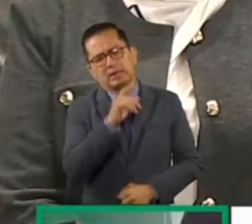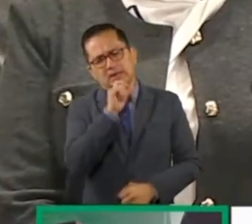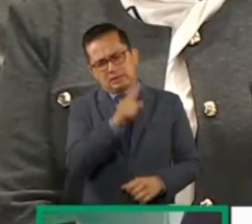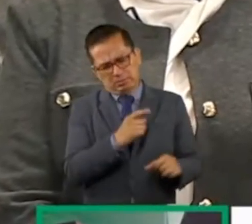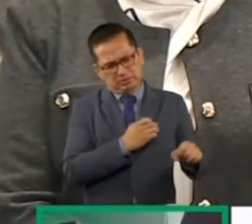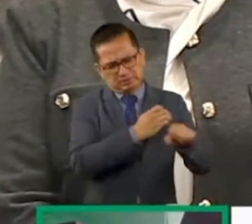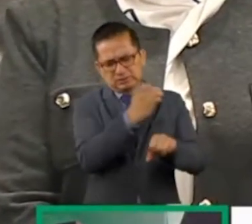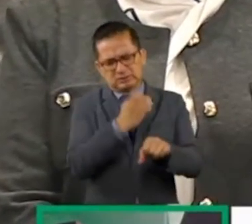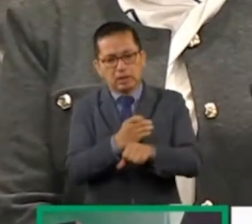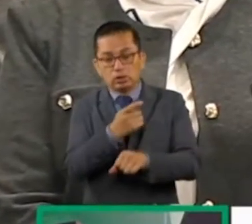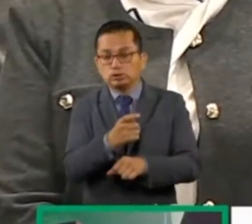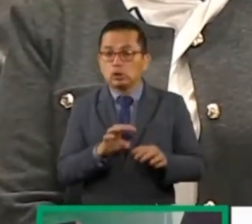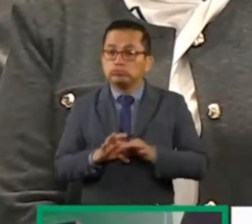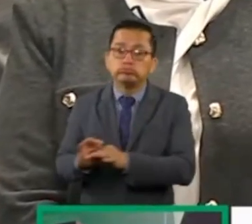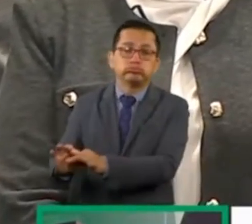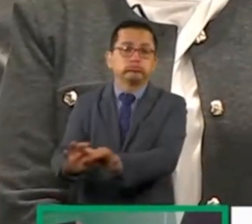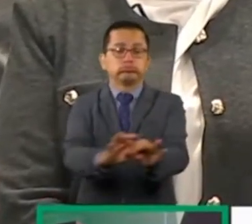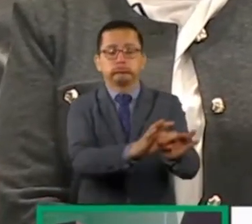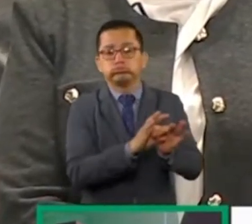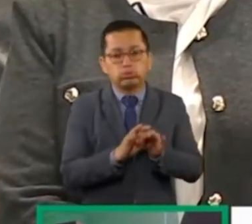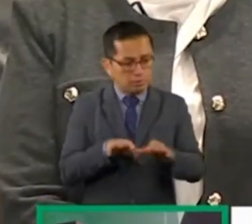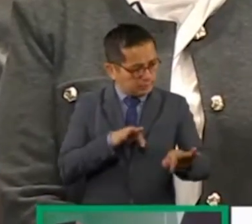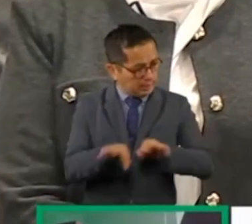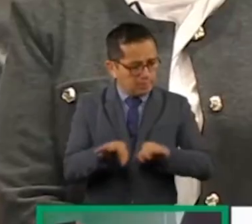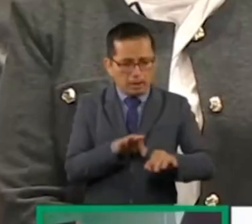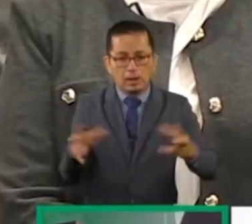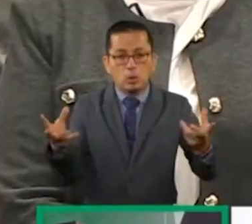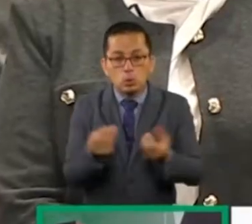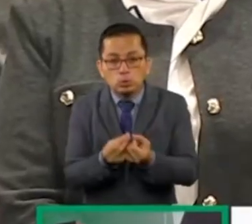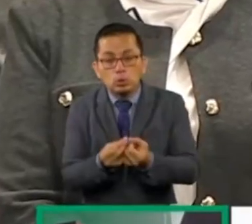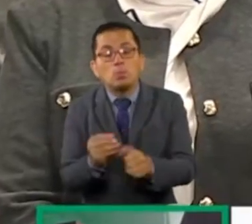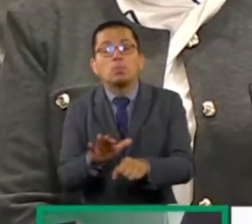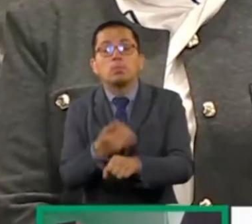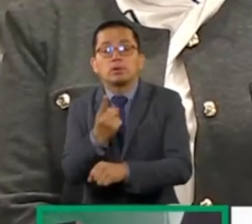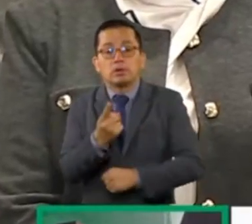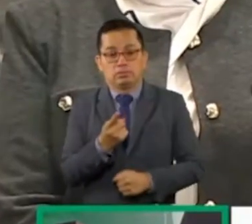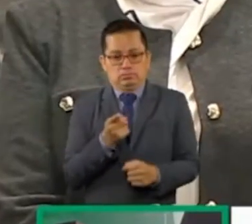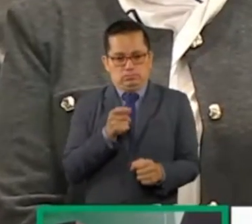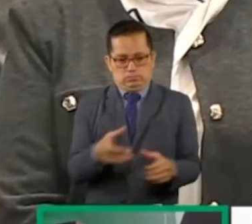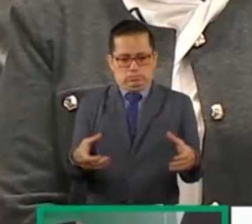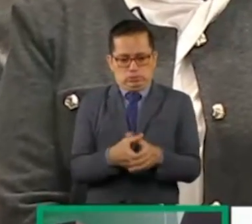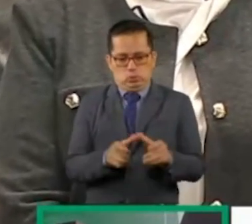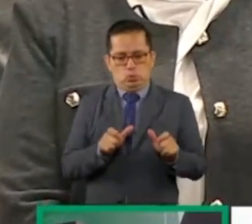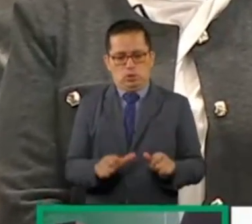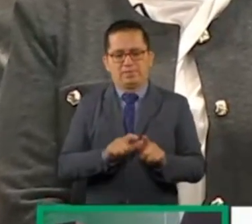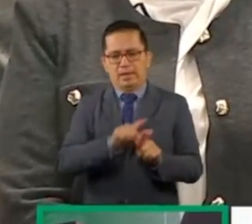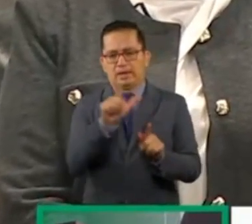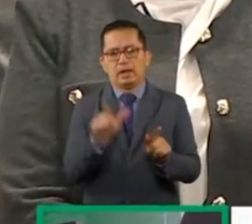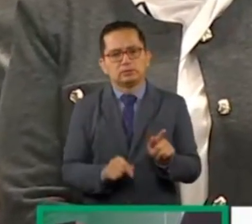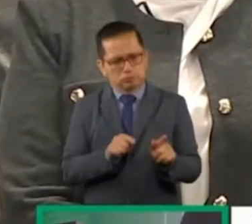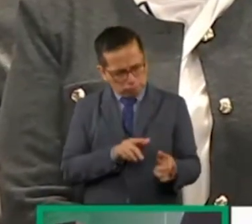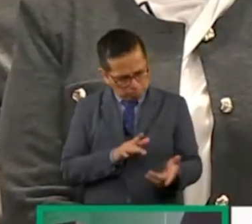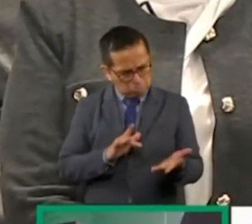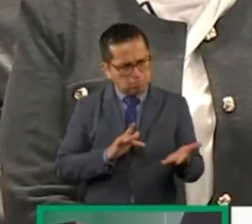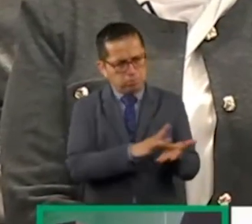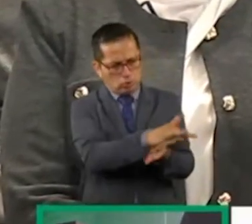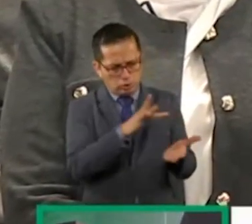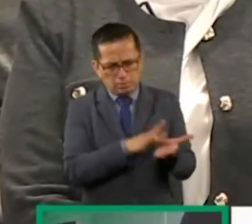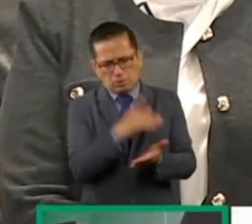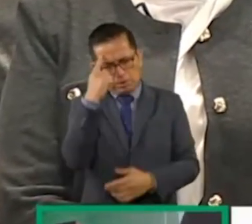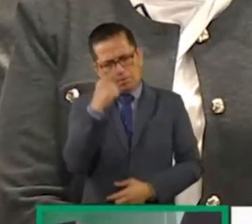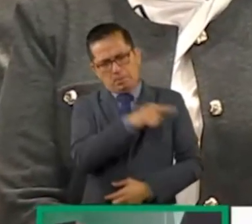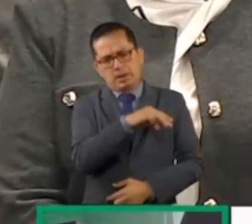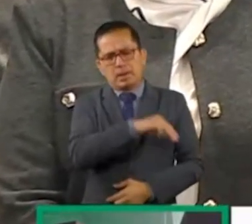entidades federativas. Ello en razón de que ahora los integrantes de la Guardia Nacional auxiliarán al Ministerio Público